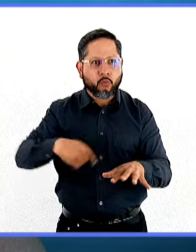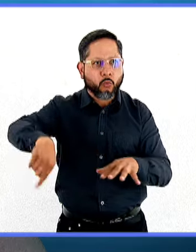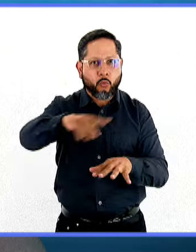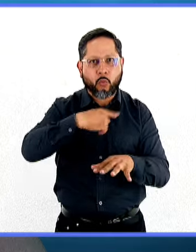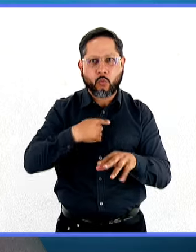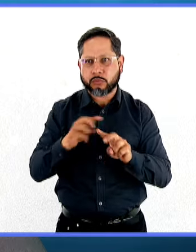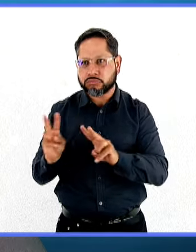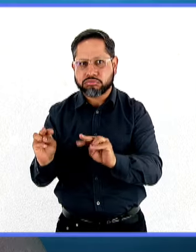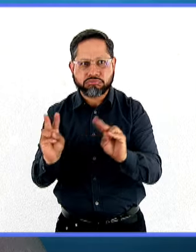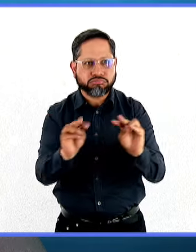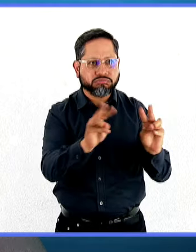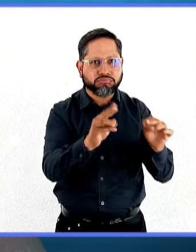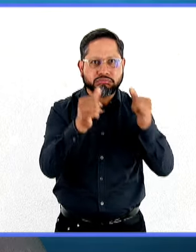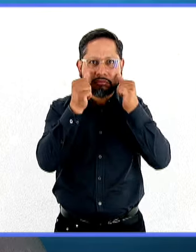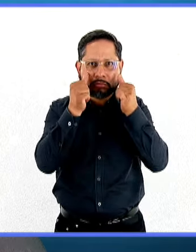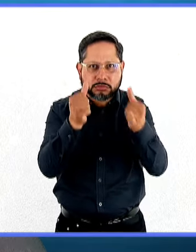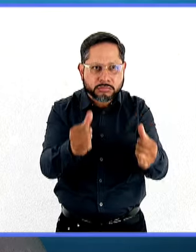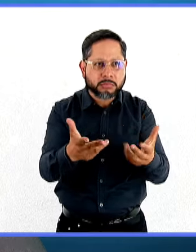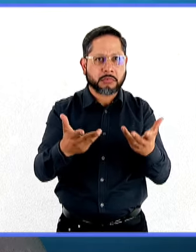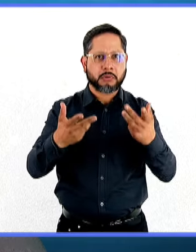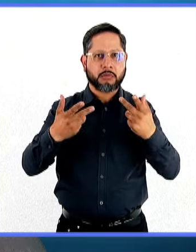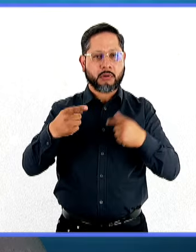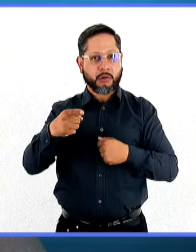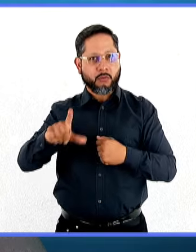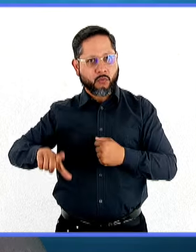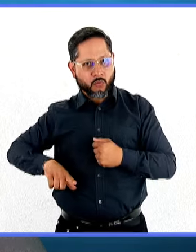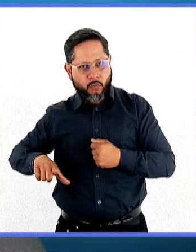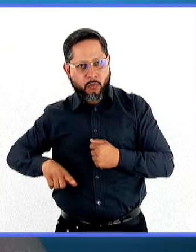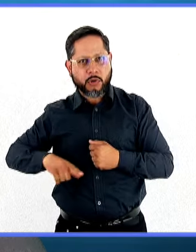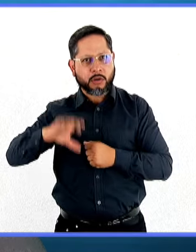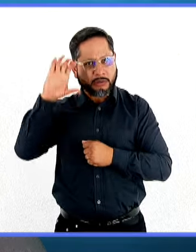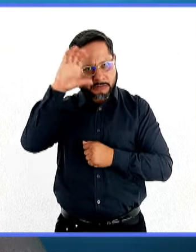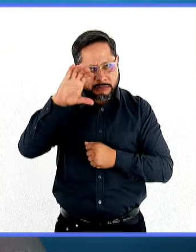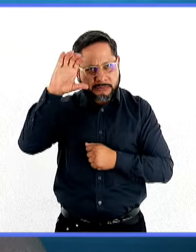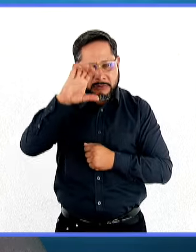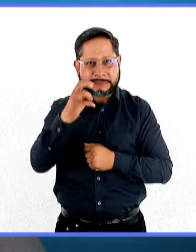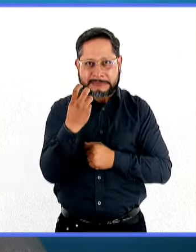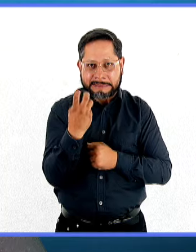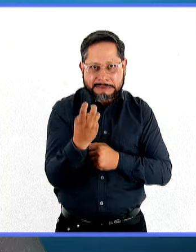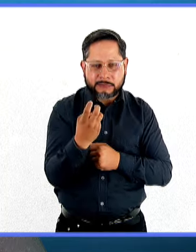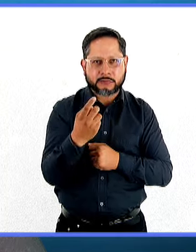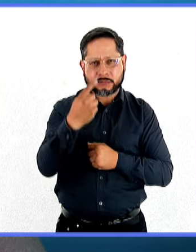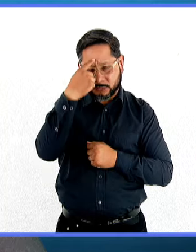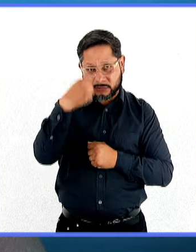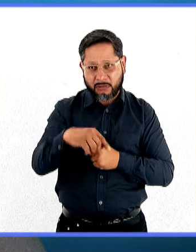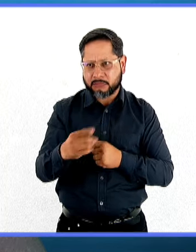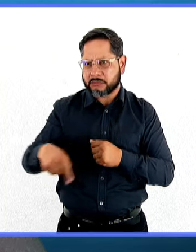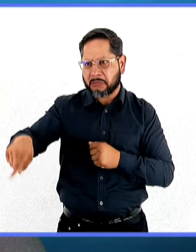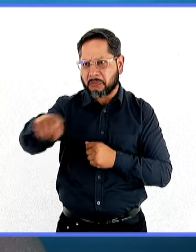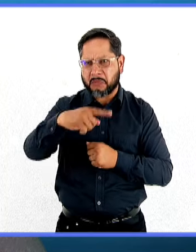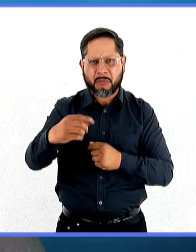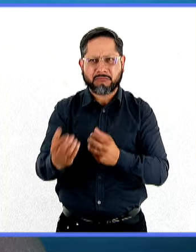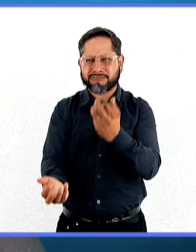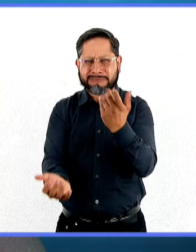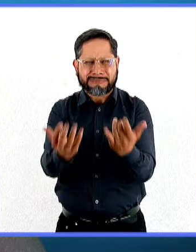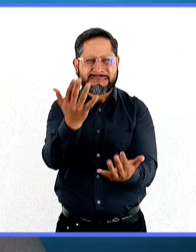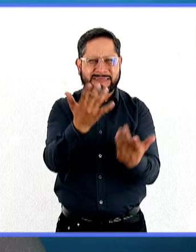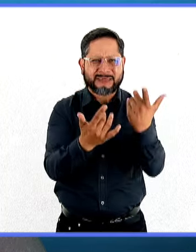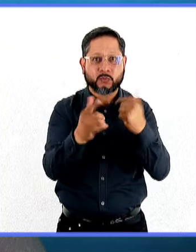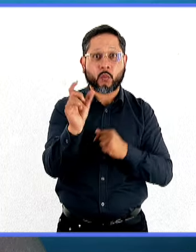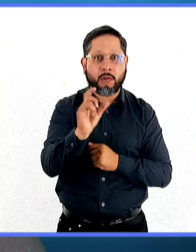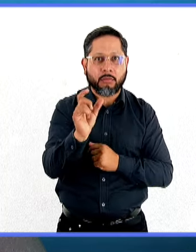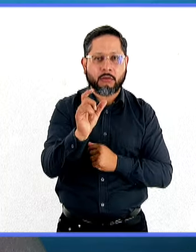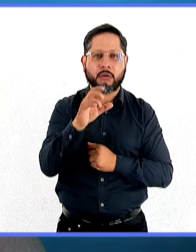alerta para autoridades sociedad y también para la la ciencia se sabe que estos desastres naturales son más frecuentes en